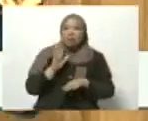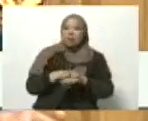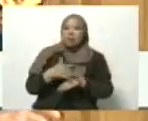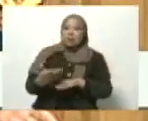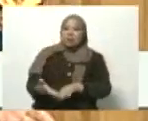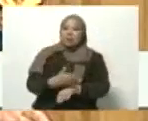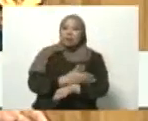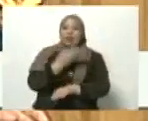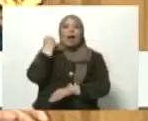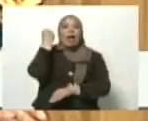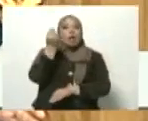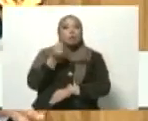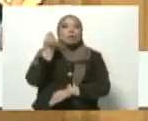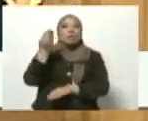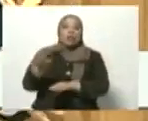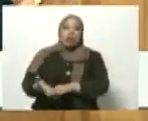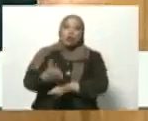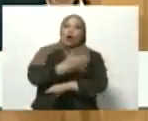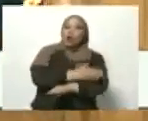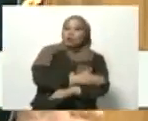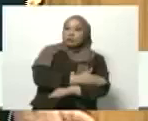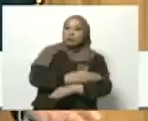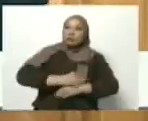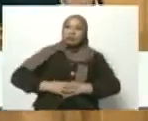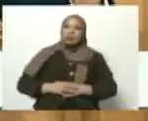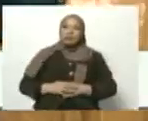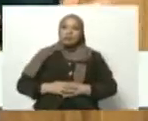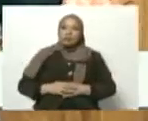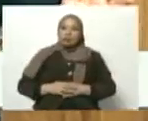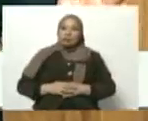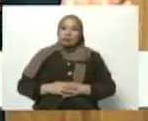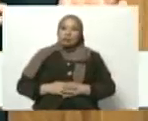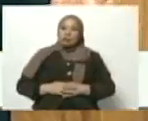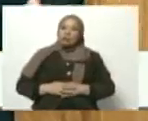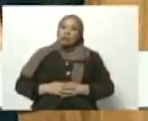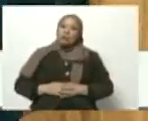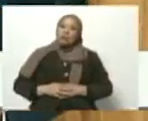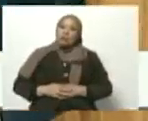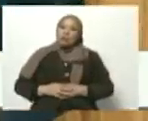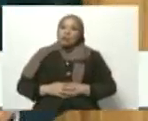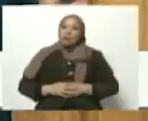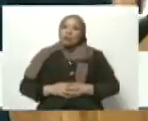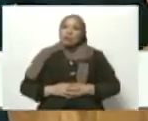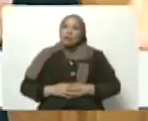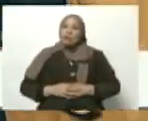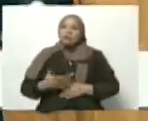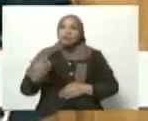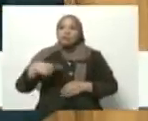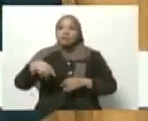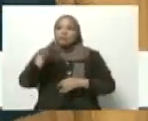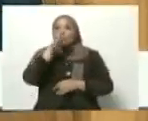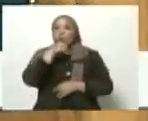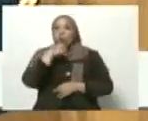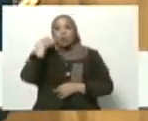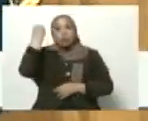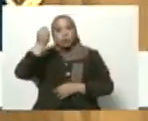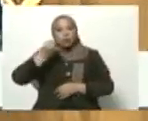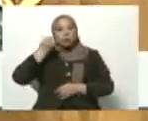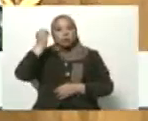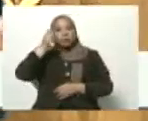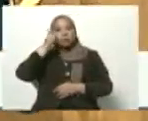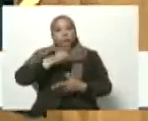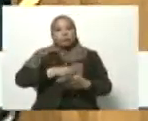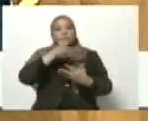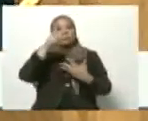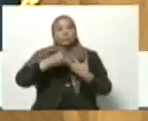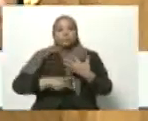lo pensaron. Ya lo iban a hacer, no es que se le ocurrió un genio hoy, lo tienen pensado, esos planes están